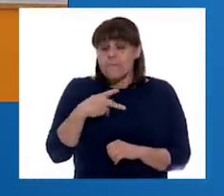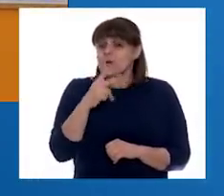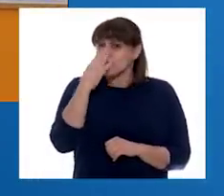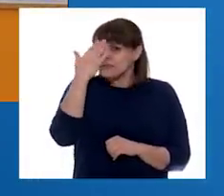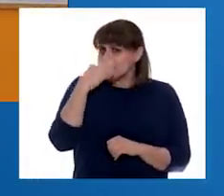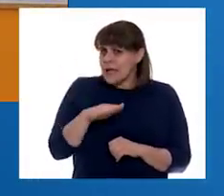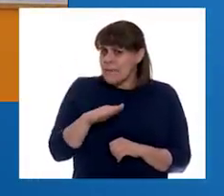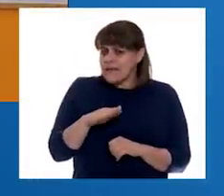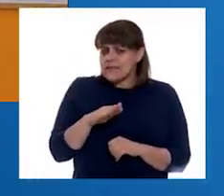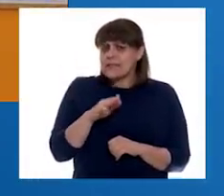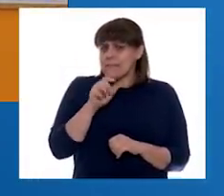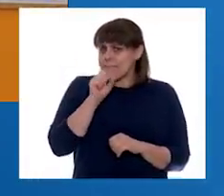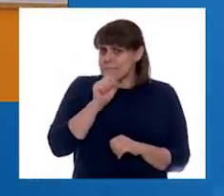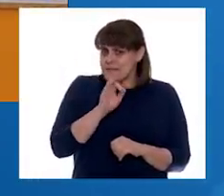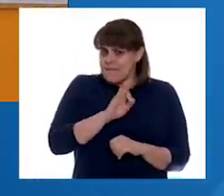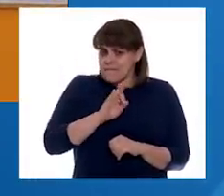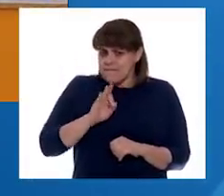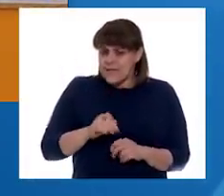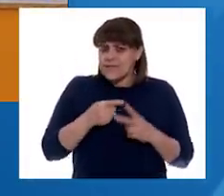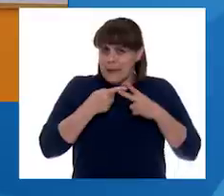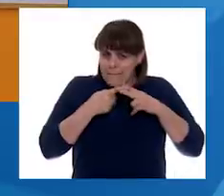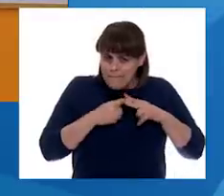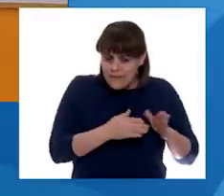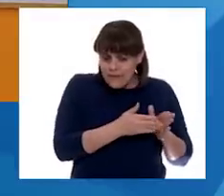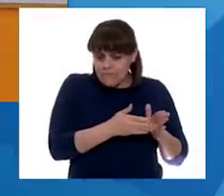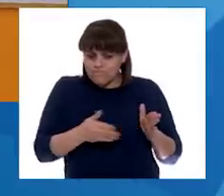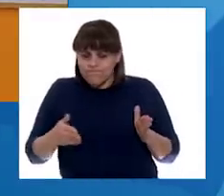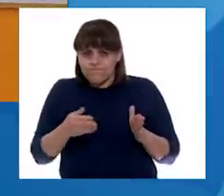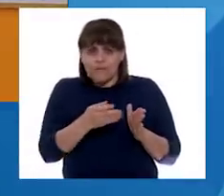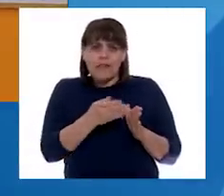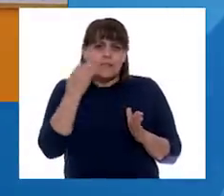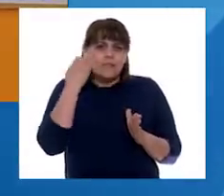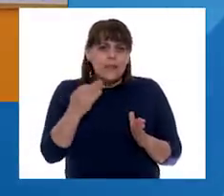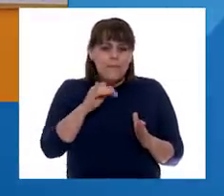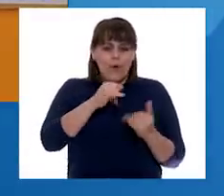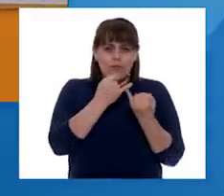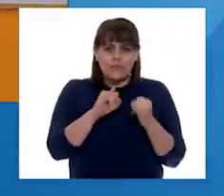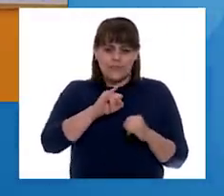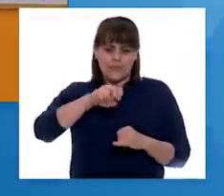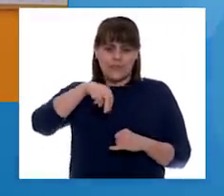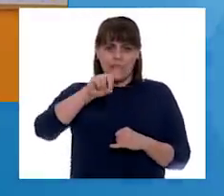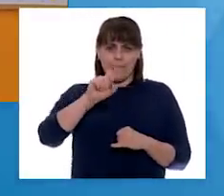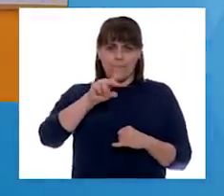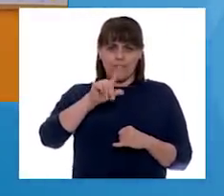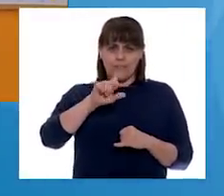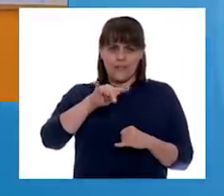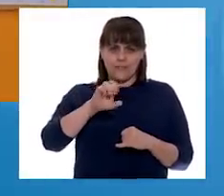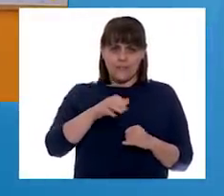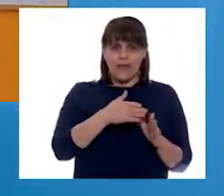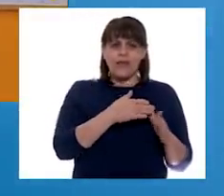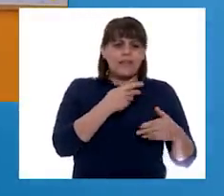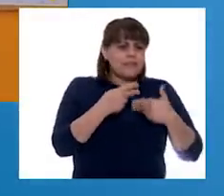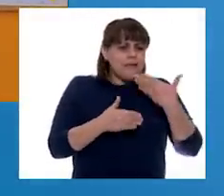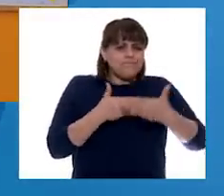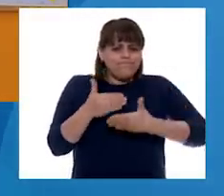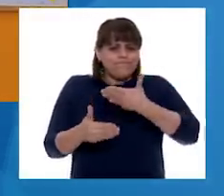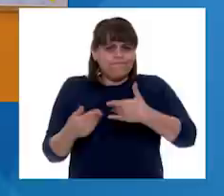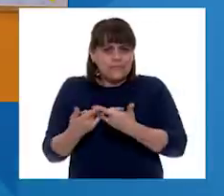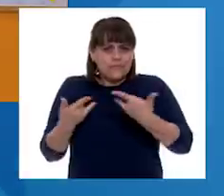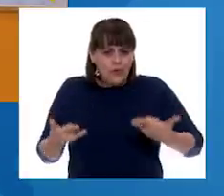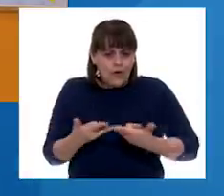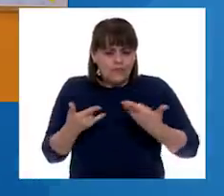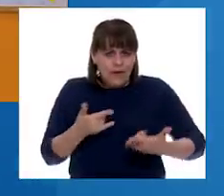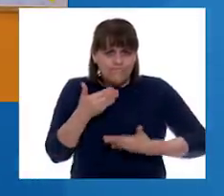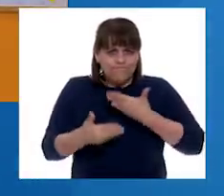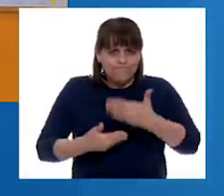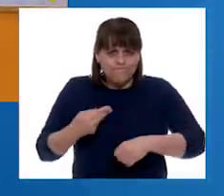es el inicio del llamado periodo independiente de nuestro país? ¿Y que en él ocurrieron momentos importantísimos de nuestra historia? Pues si